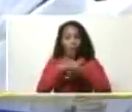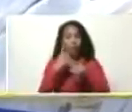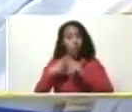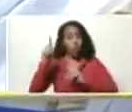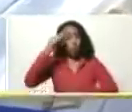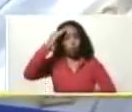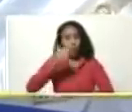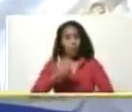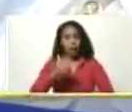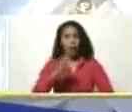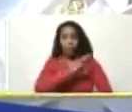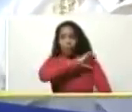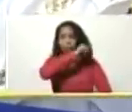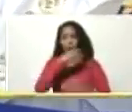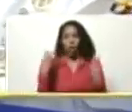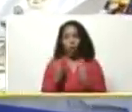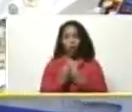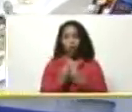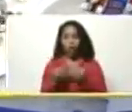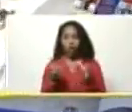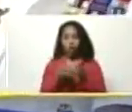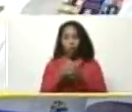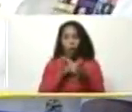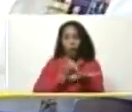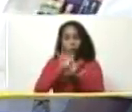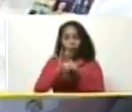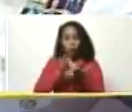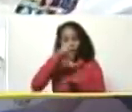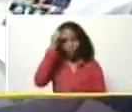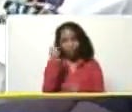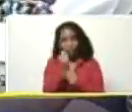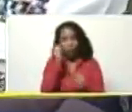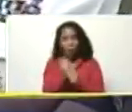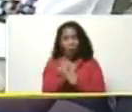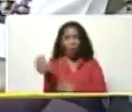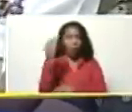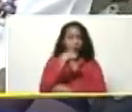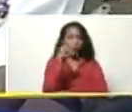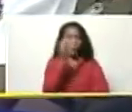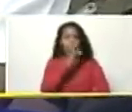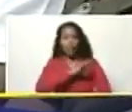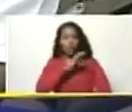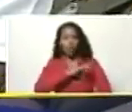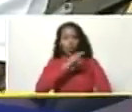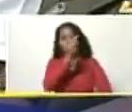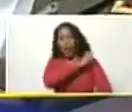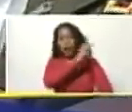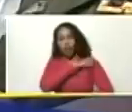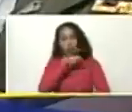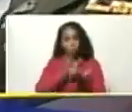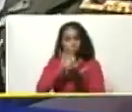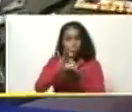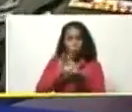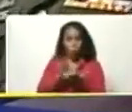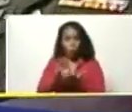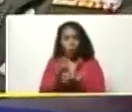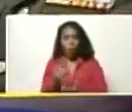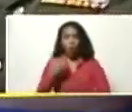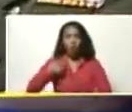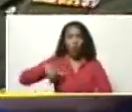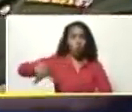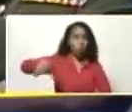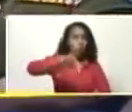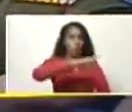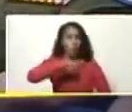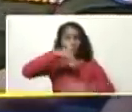almirantes, directores conjuntos del Comando Estratégico Operacional, además del señor general en jefe, comandante estratégico operacional. Somos todos